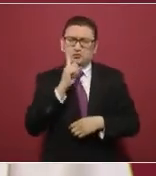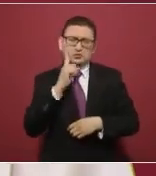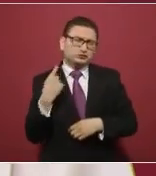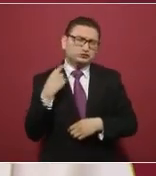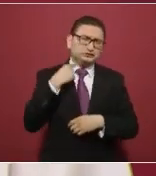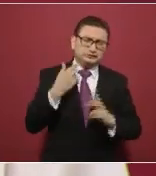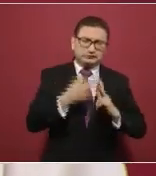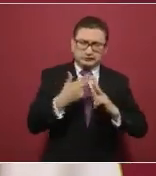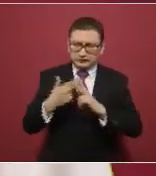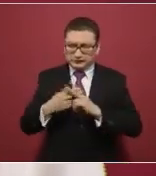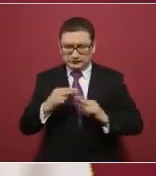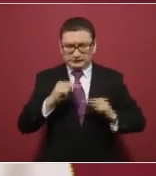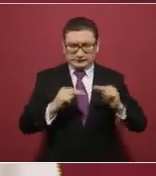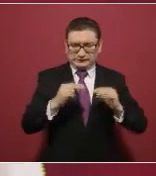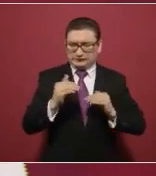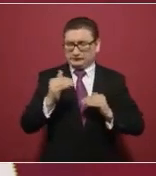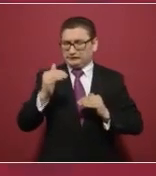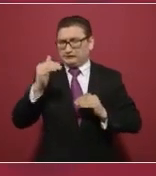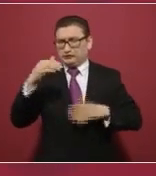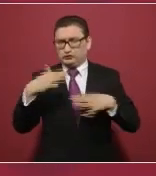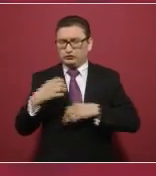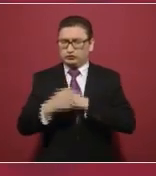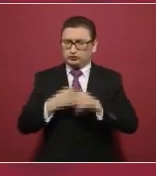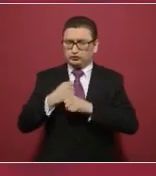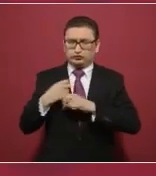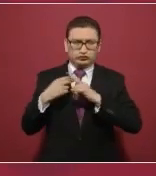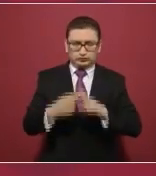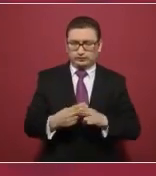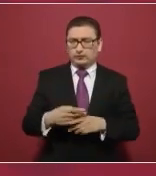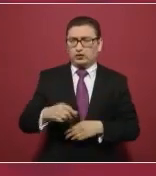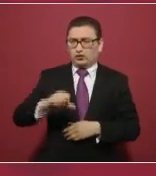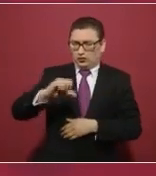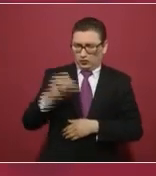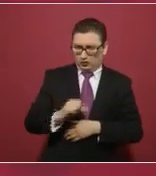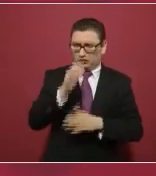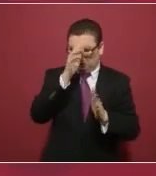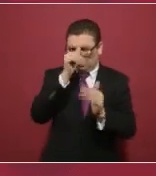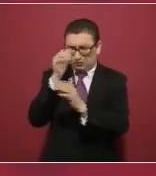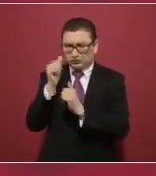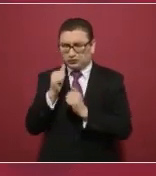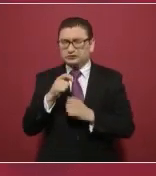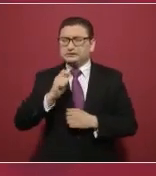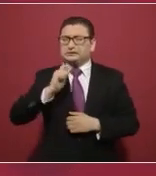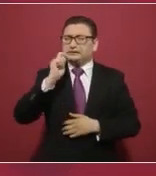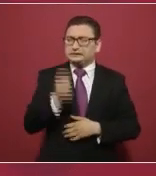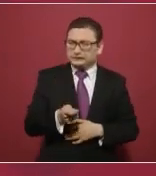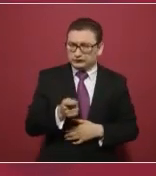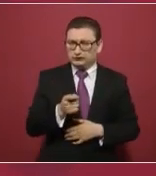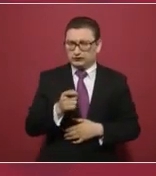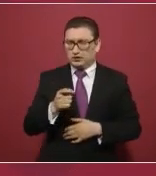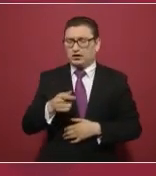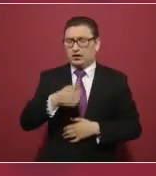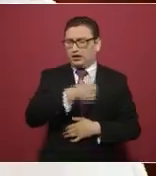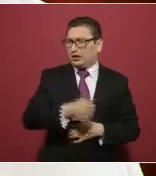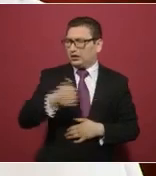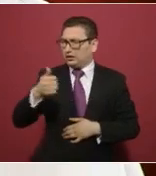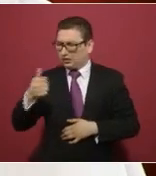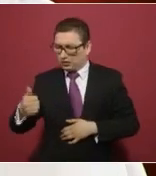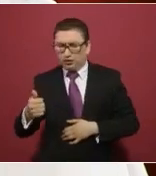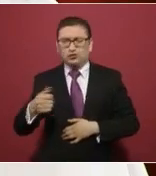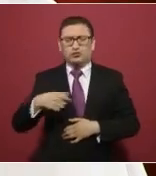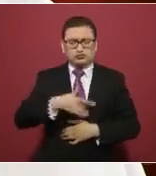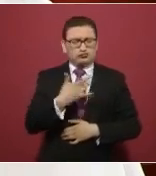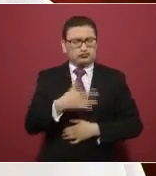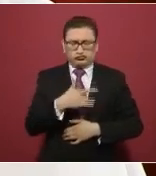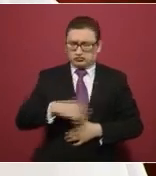desde 1990 en los últimos años. El acuerdo que hoy firmamos demuestra el interés compartido por las partes en